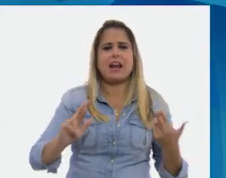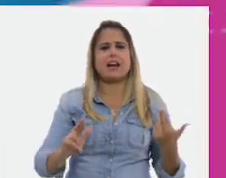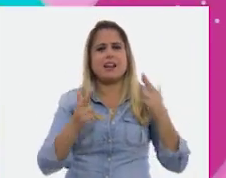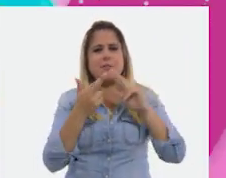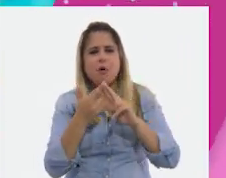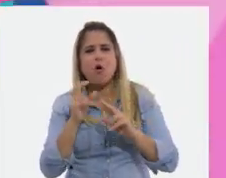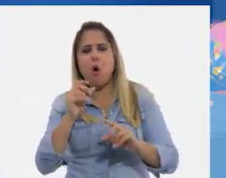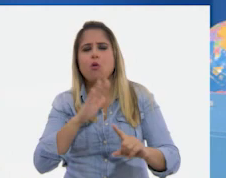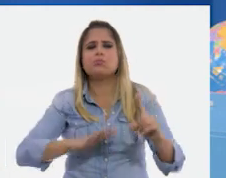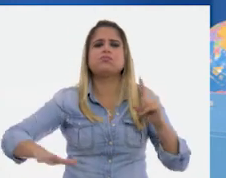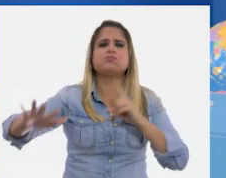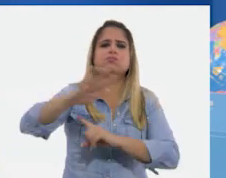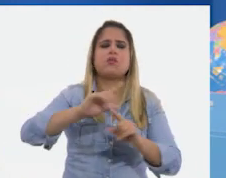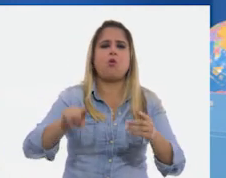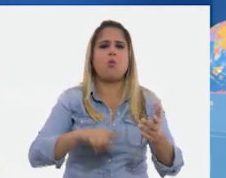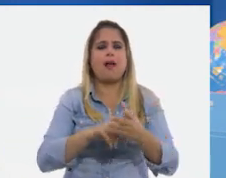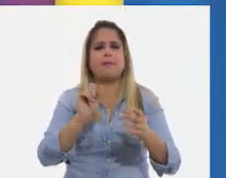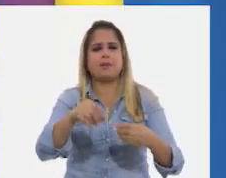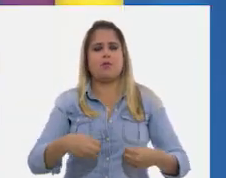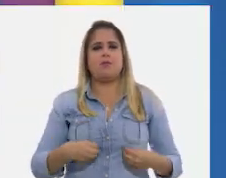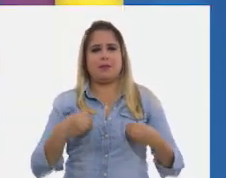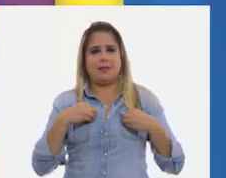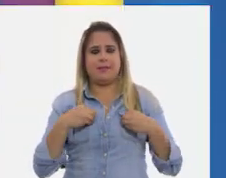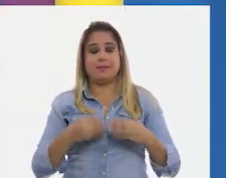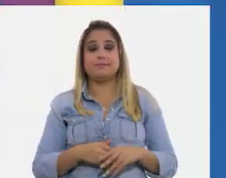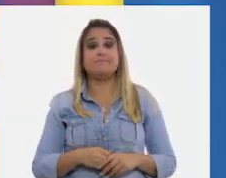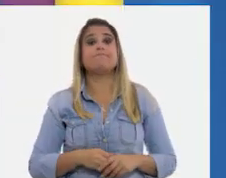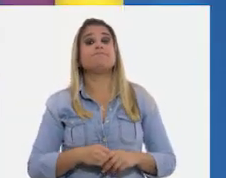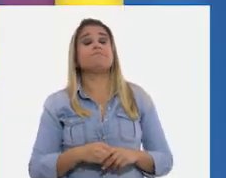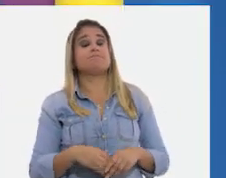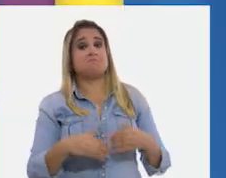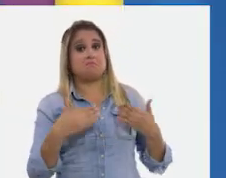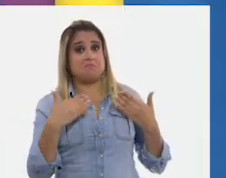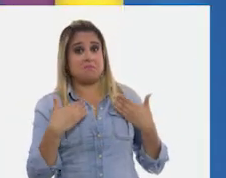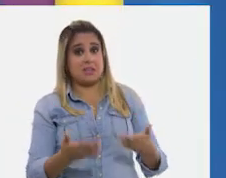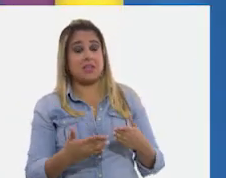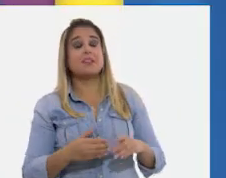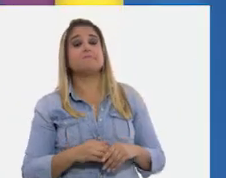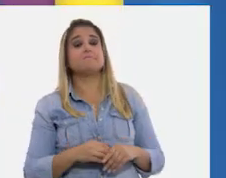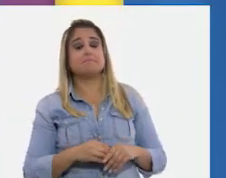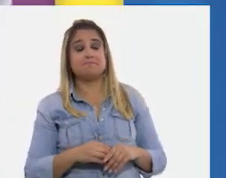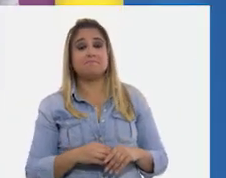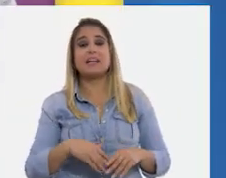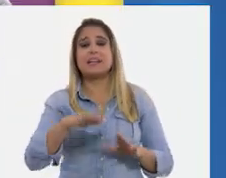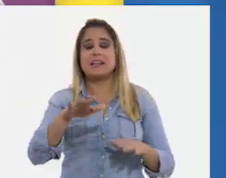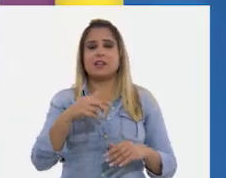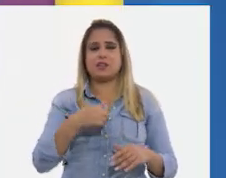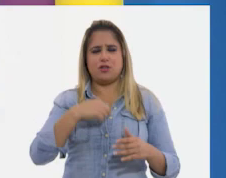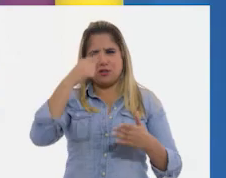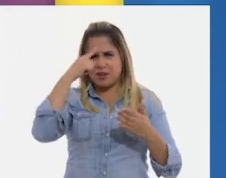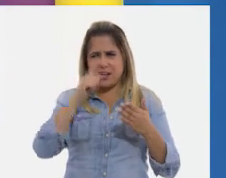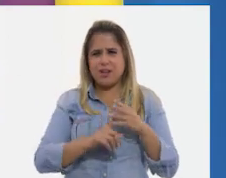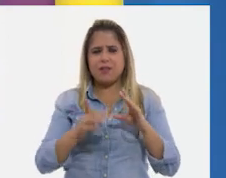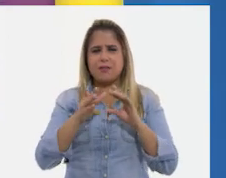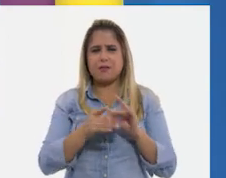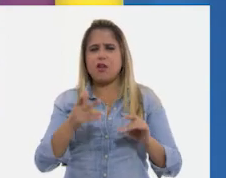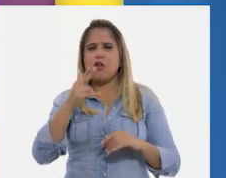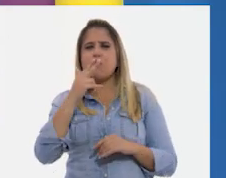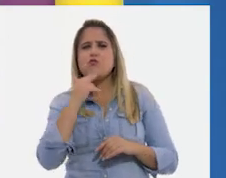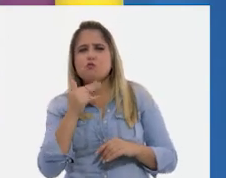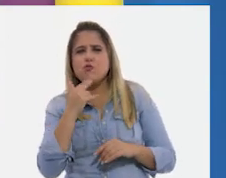el ambiente en el lugar donde viven. Muy bien. Maestra, creo que, bueno, hablando de esos